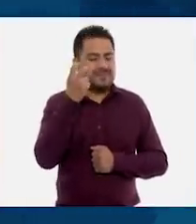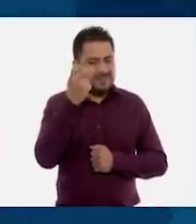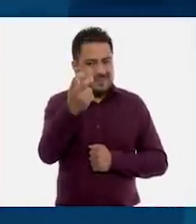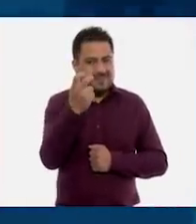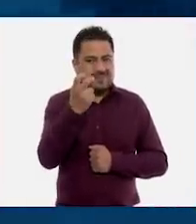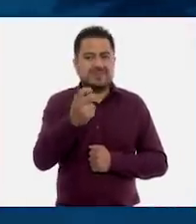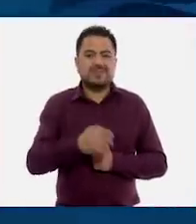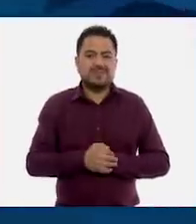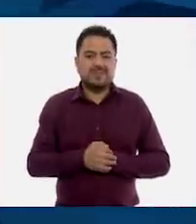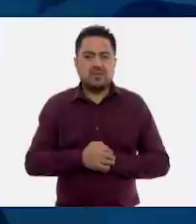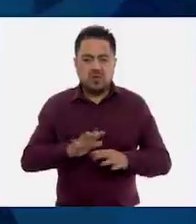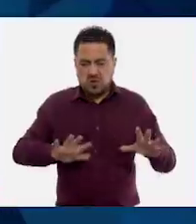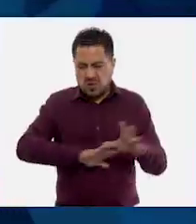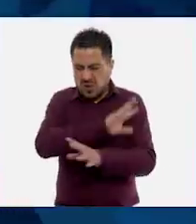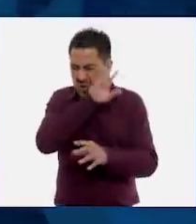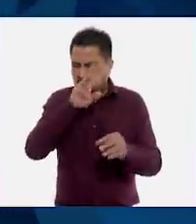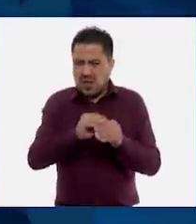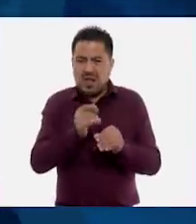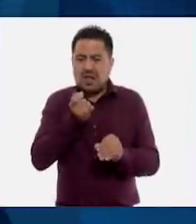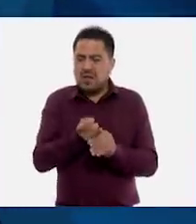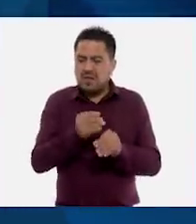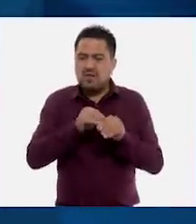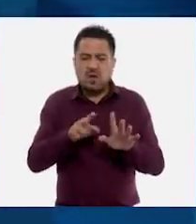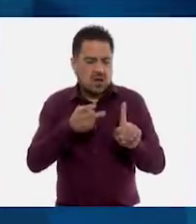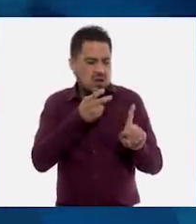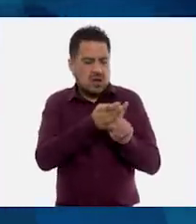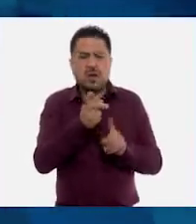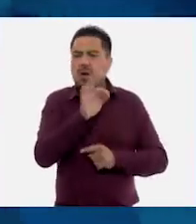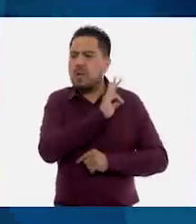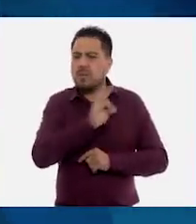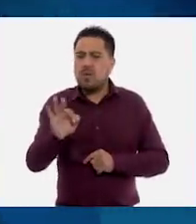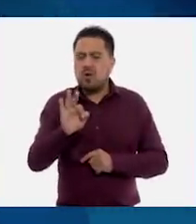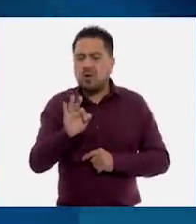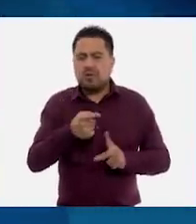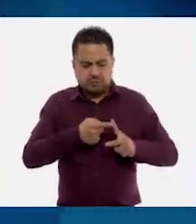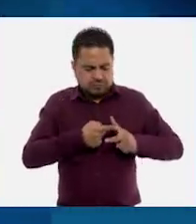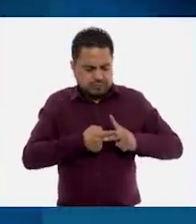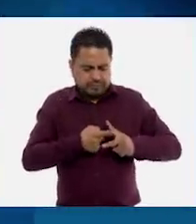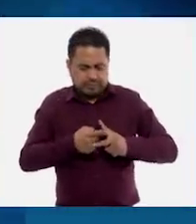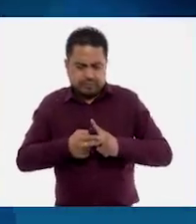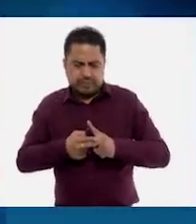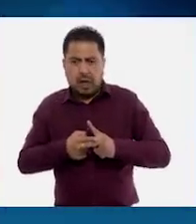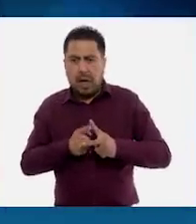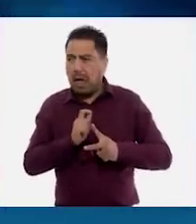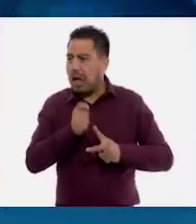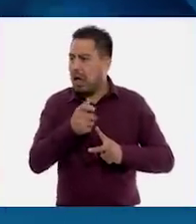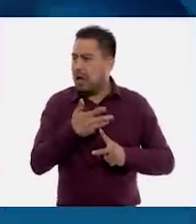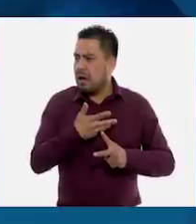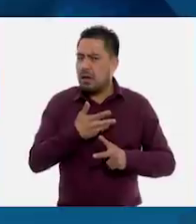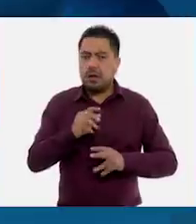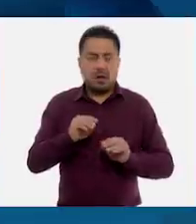Efectivamente. Con todos estos datos ya podemos resolver entonces el problema.